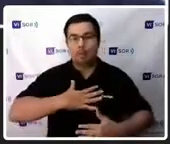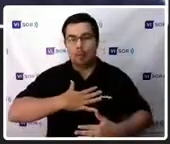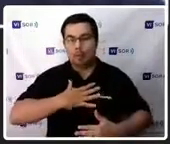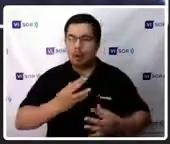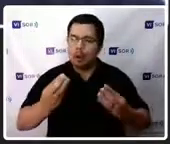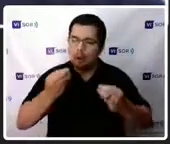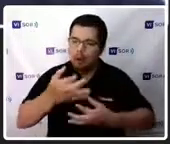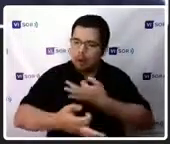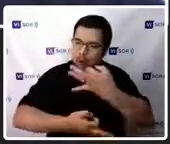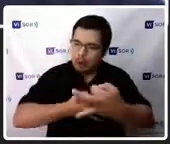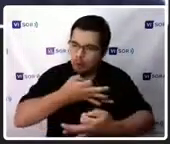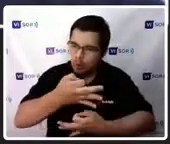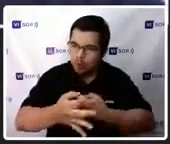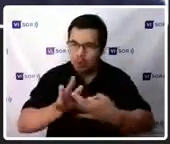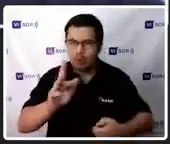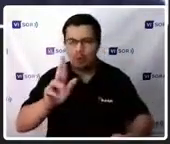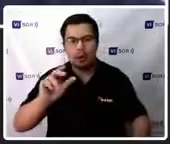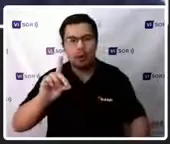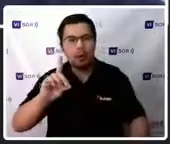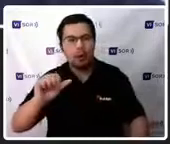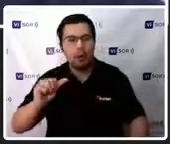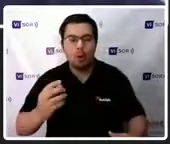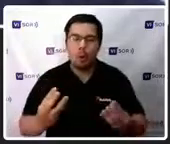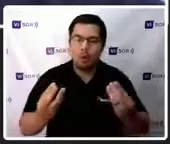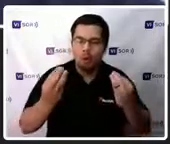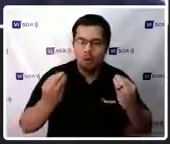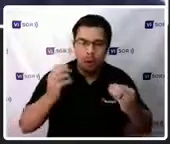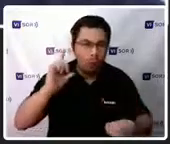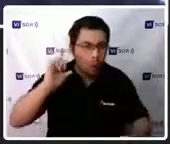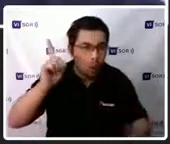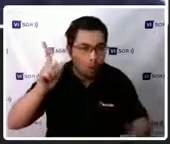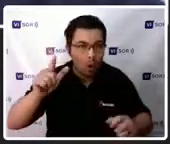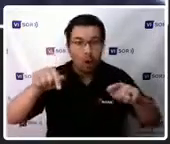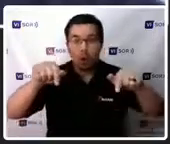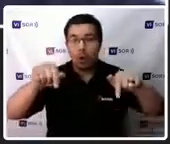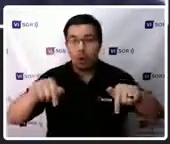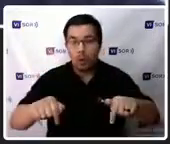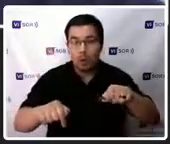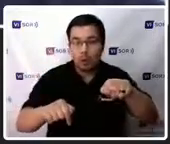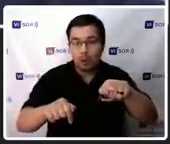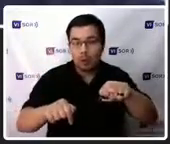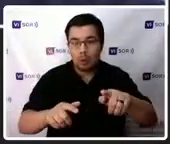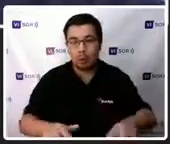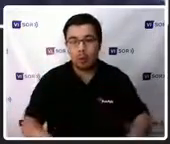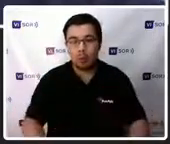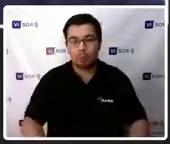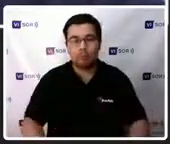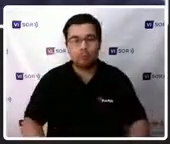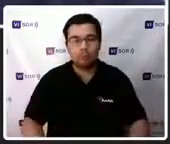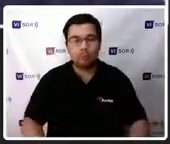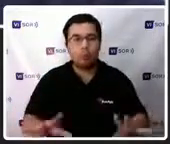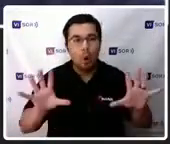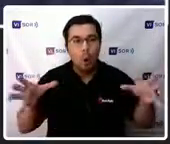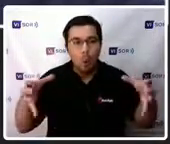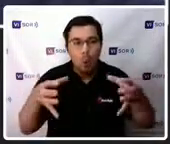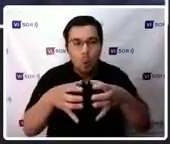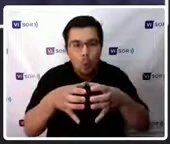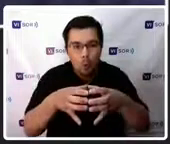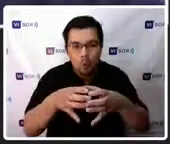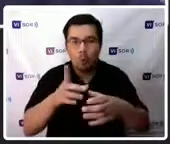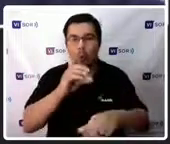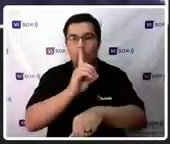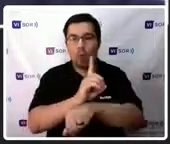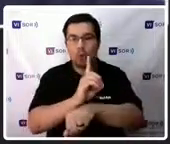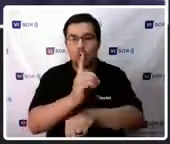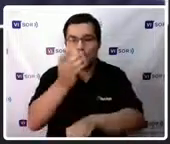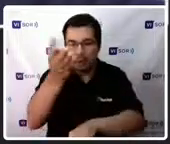verdad es que es grato escucharlo, ya, y sobre todo hoy día que además tú eres parte, ¿no es cierto?, del equipo docente, ¿no es cierto?, con esa asignatura que